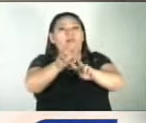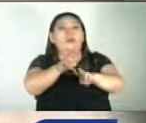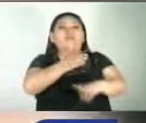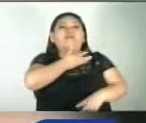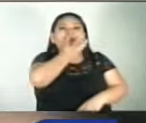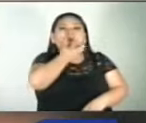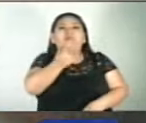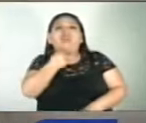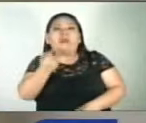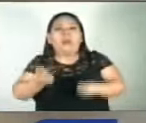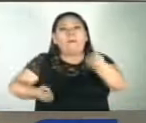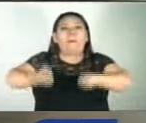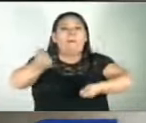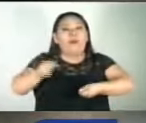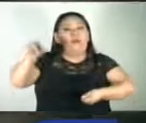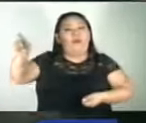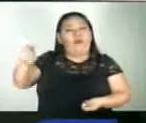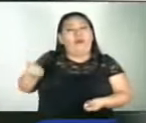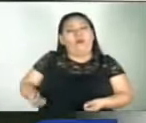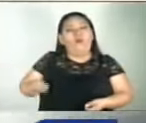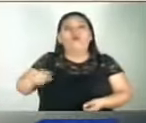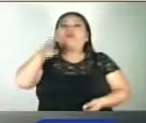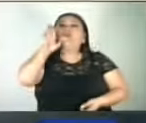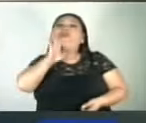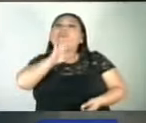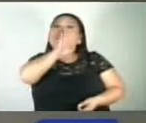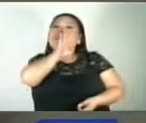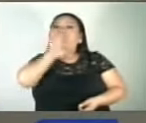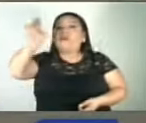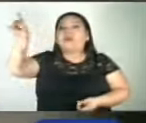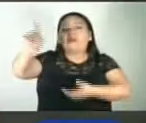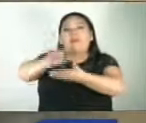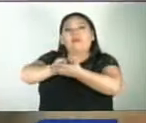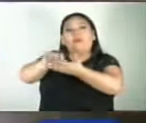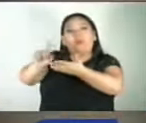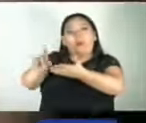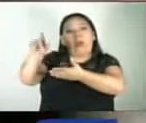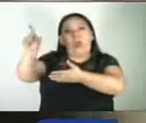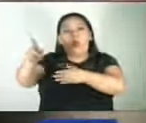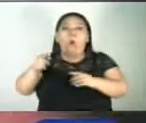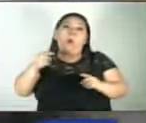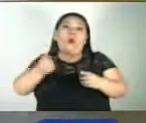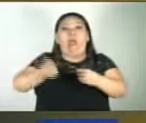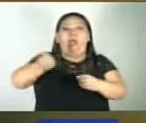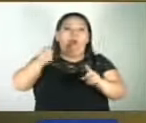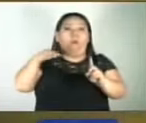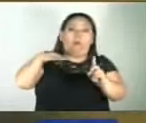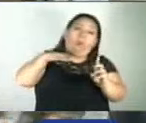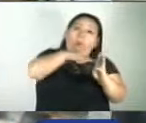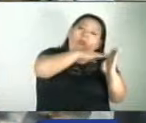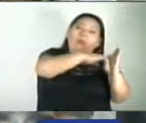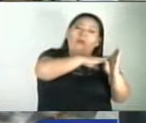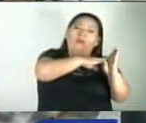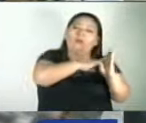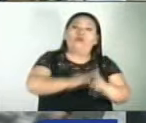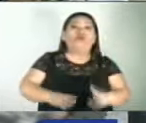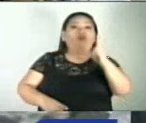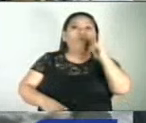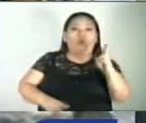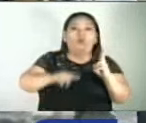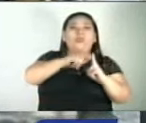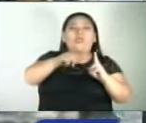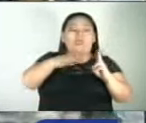conducido por un estudiante del Instituto Nacional José Simeón Cañas arrolló a otros estudiantes de la misma institución. 2 de los lesionados